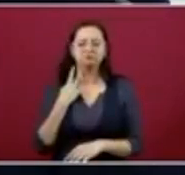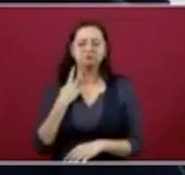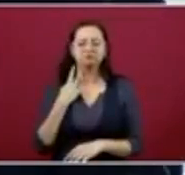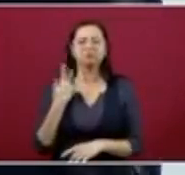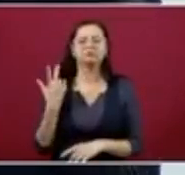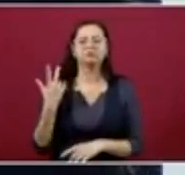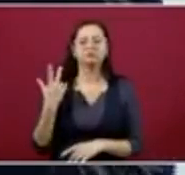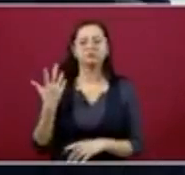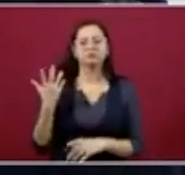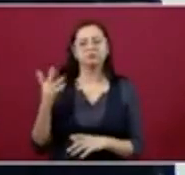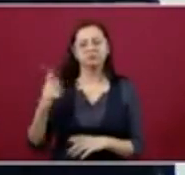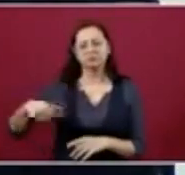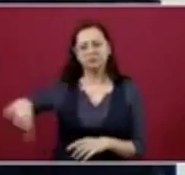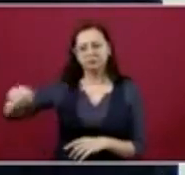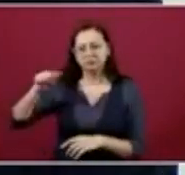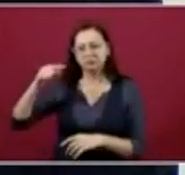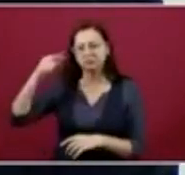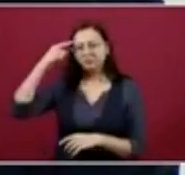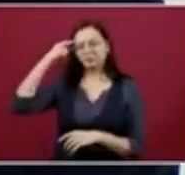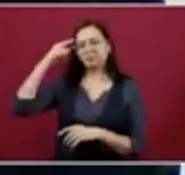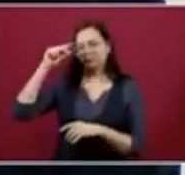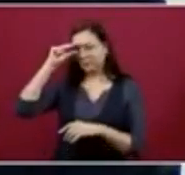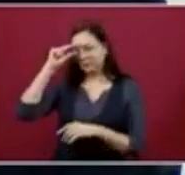de inteligencia, prácticamente desde